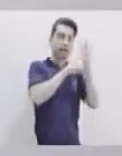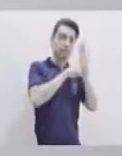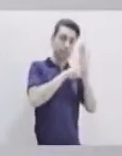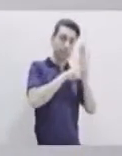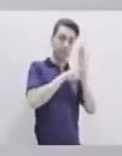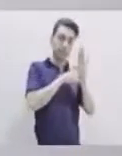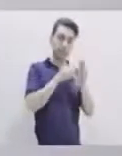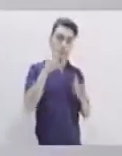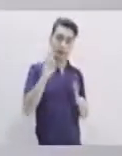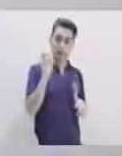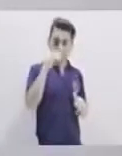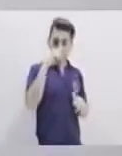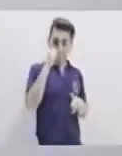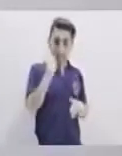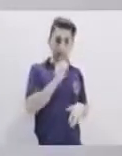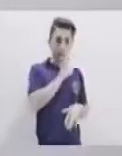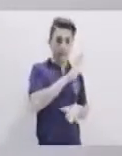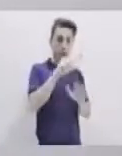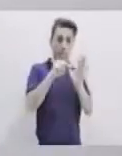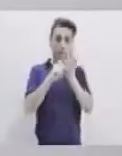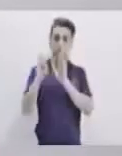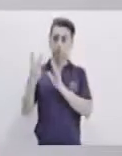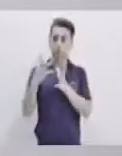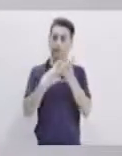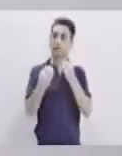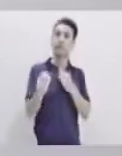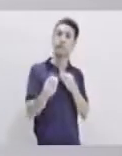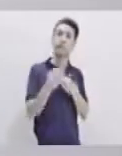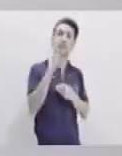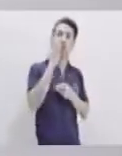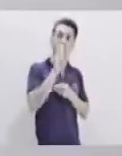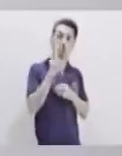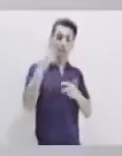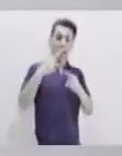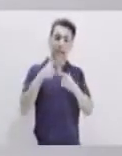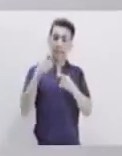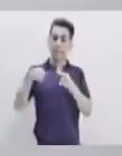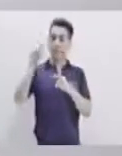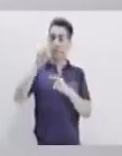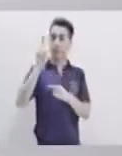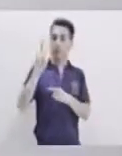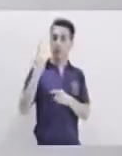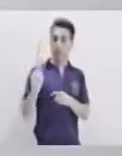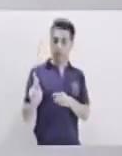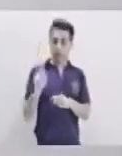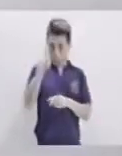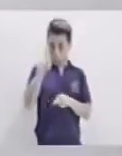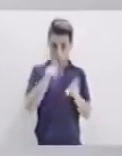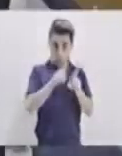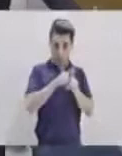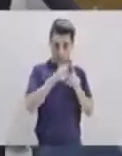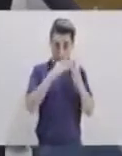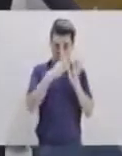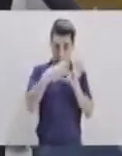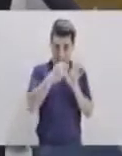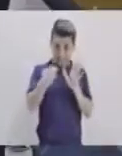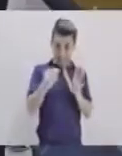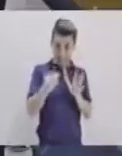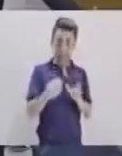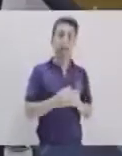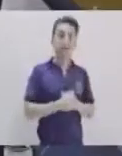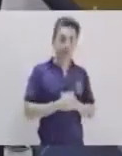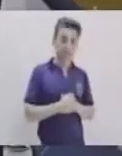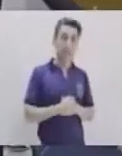restar, ¿verdad? 5 menos 3 nos quedó como resultado 2x cuadrado y. ¿Así les quedó a ustedes también?